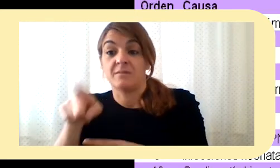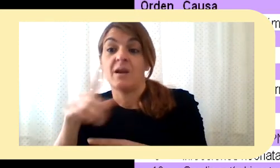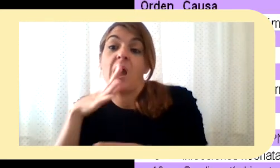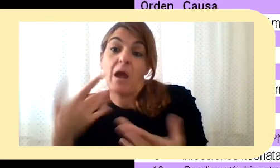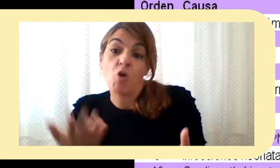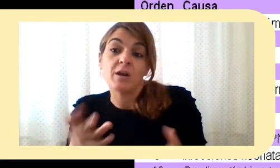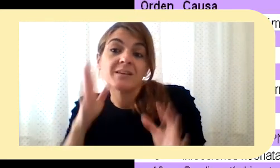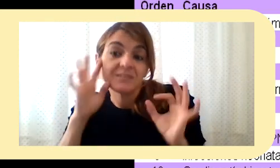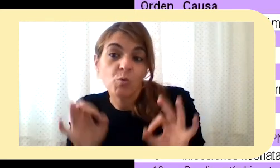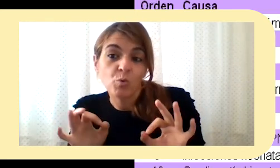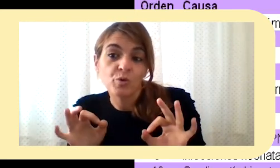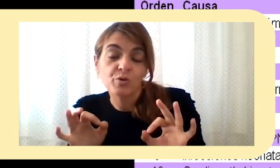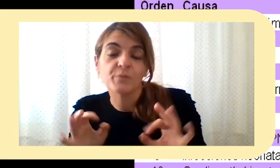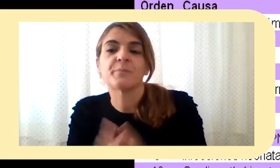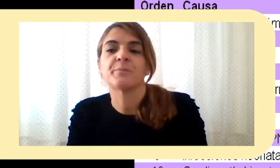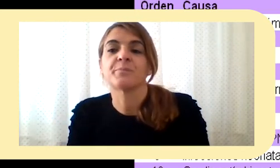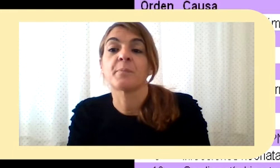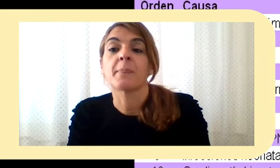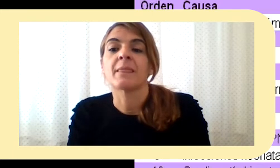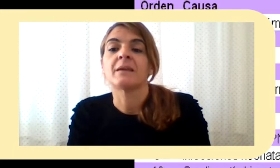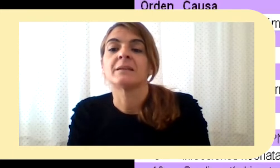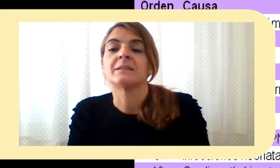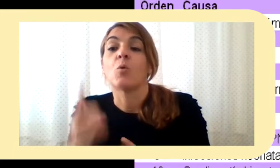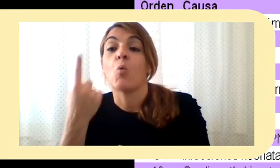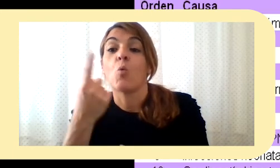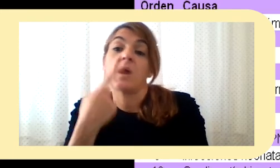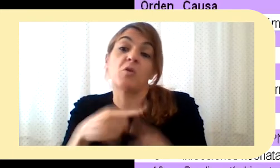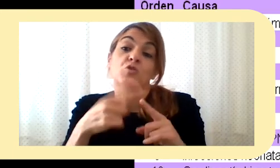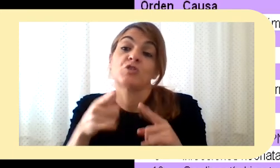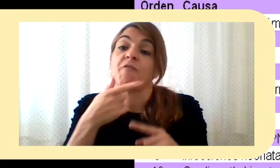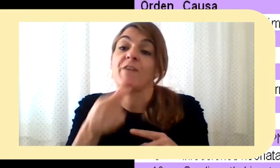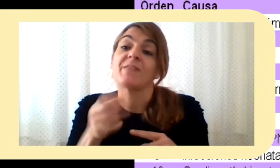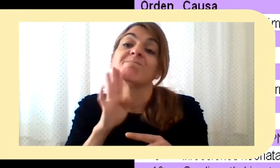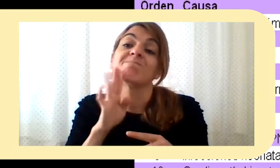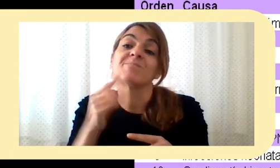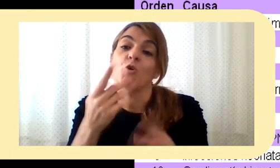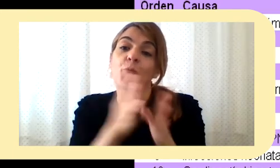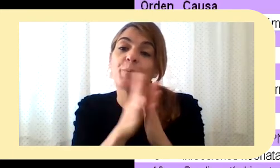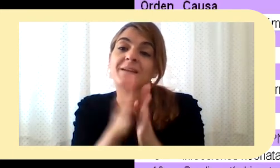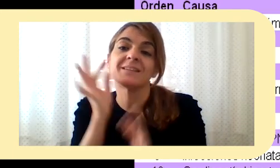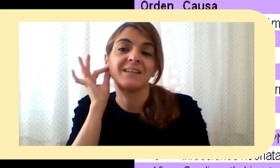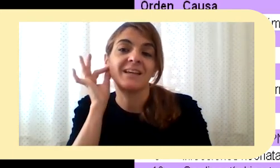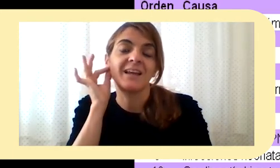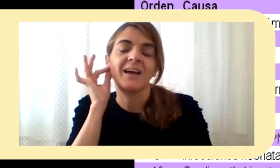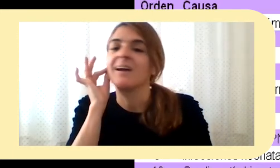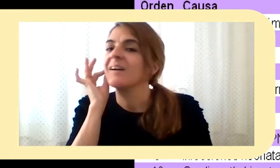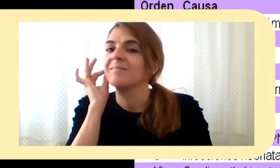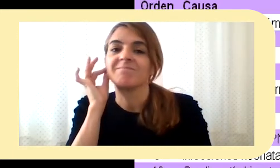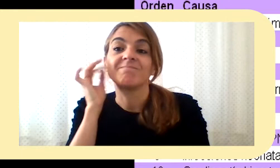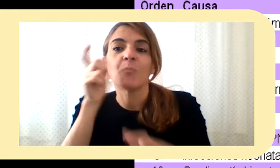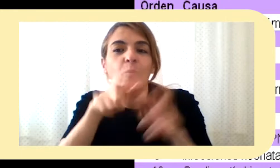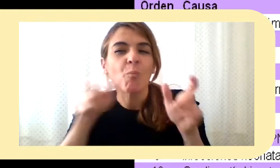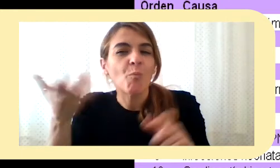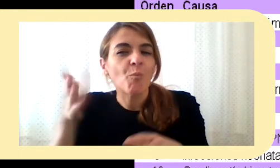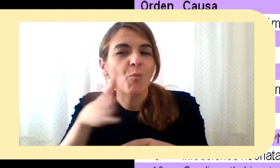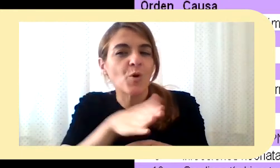veremos, porque una de las cosas fáciles es lo que ha dicho Teresa, que no se tienen en cuenta muertes, o sea, no se sabe la causa de muerte. Y